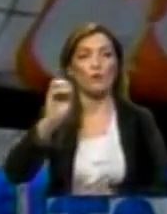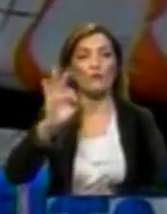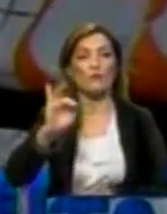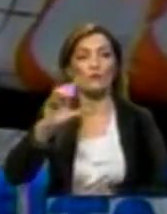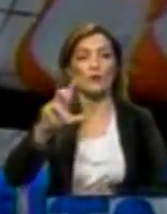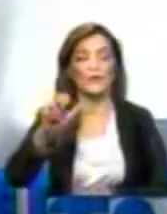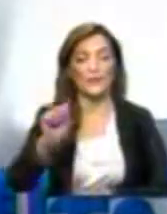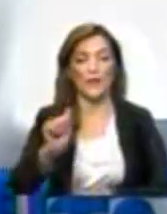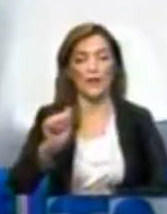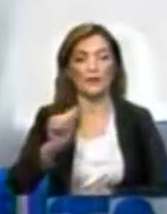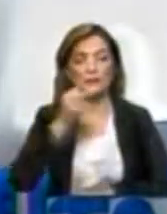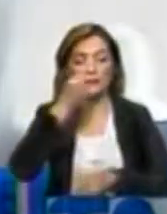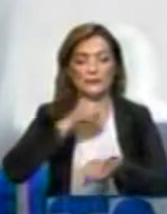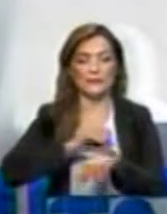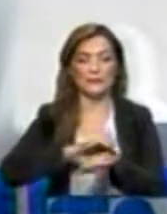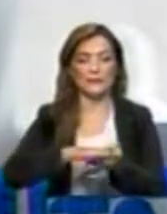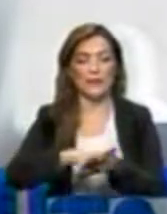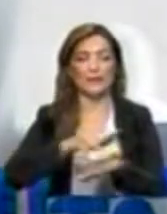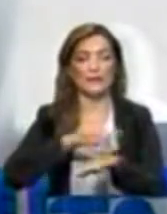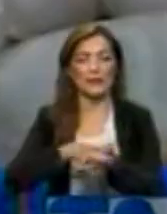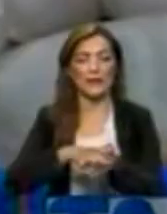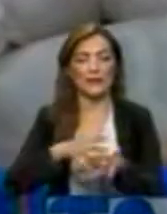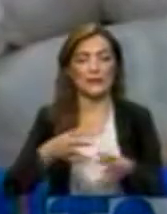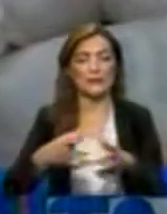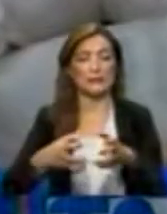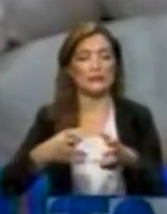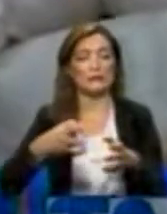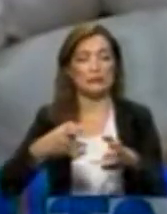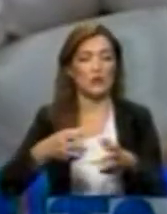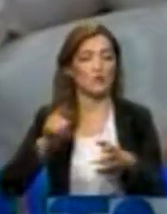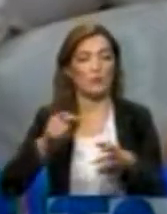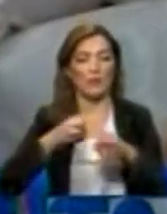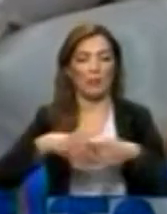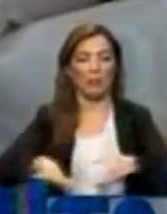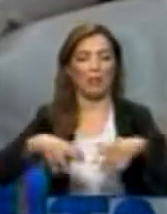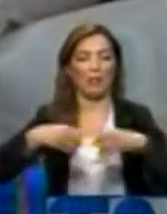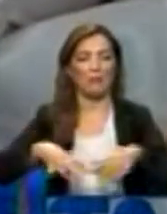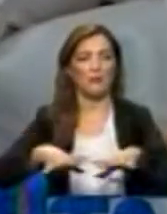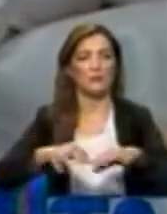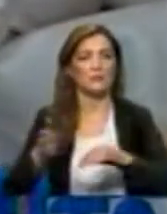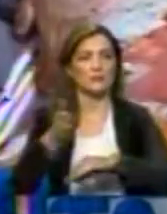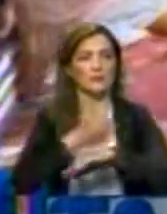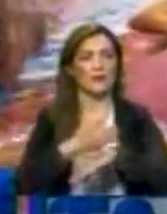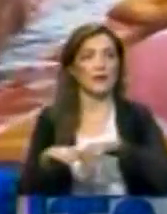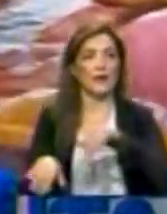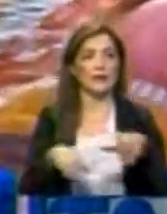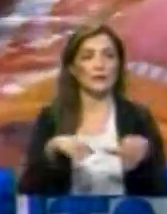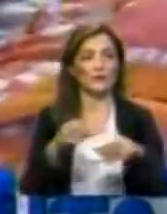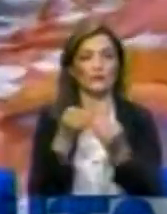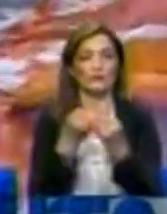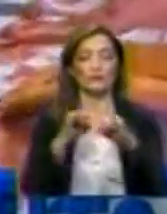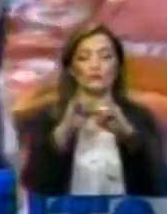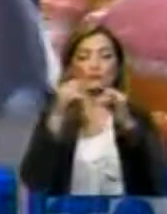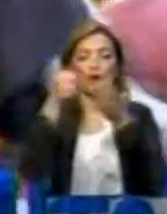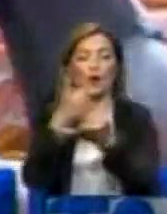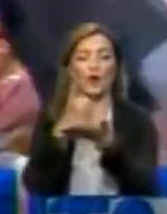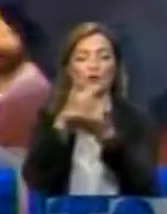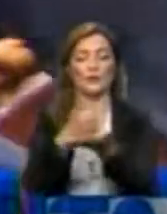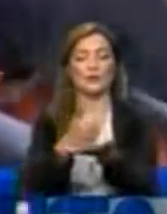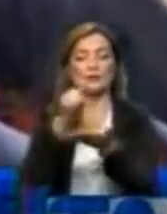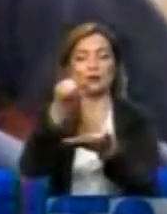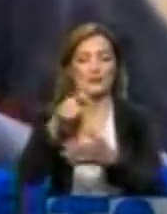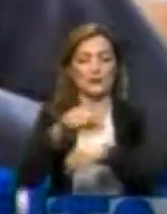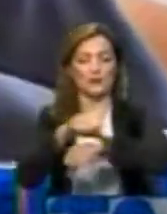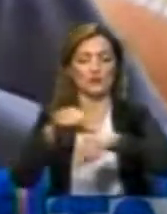la sangre. Pese a su condición, sus familiares relatan que era un hombre activo e independiente. Actualmente necesita ser operado, pues